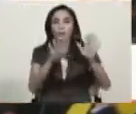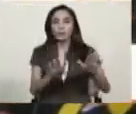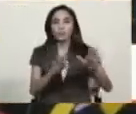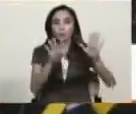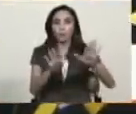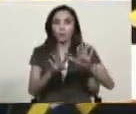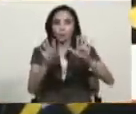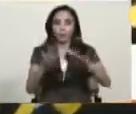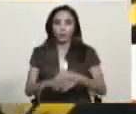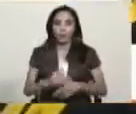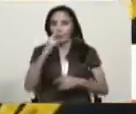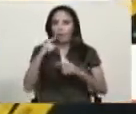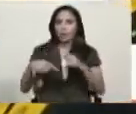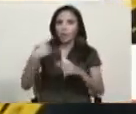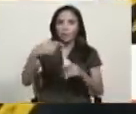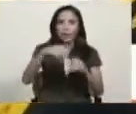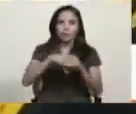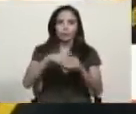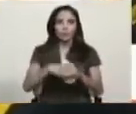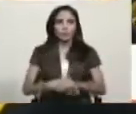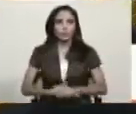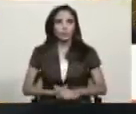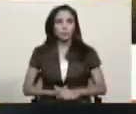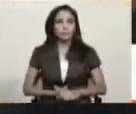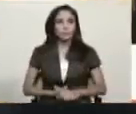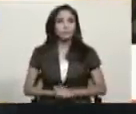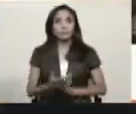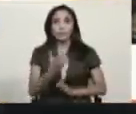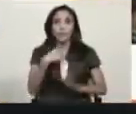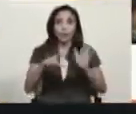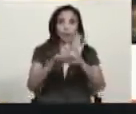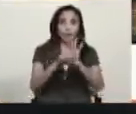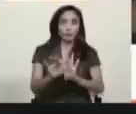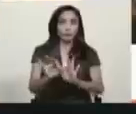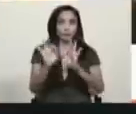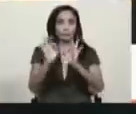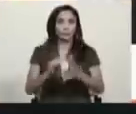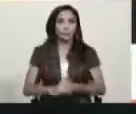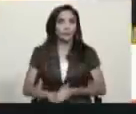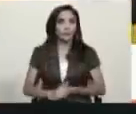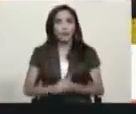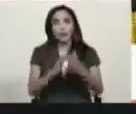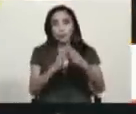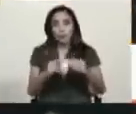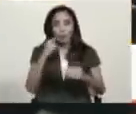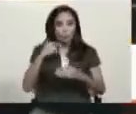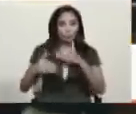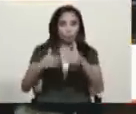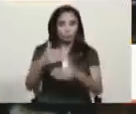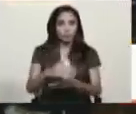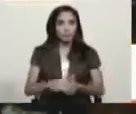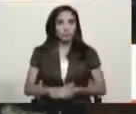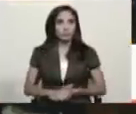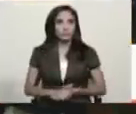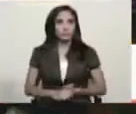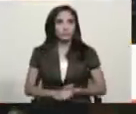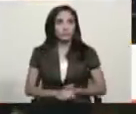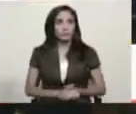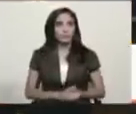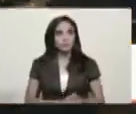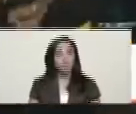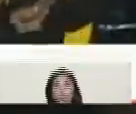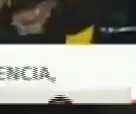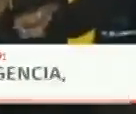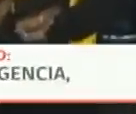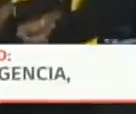1999, luego vinieron las elecciones para relegitimar y elegir la nueva asamblea, y ahí estuvimos también. Fui electo